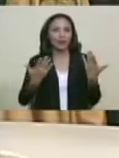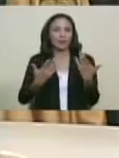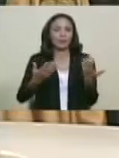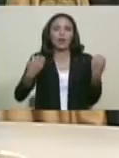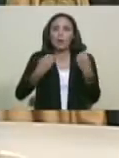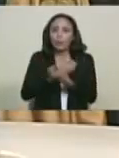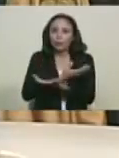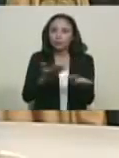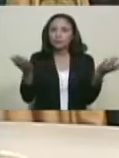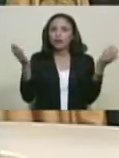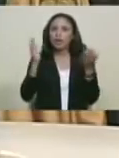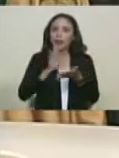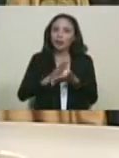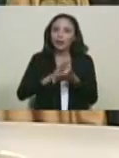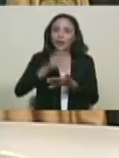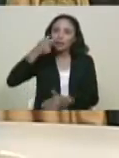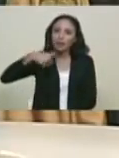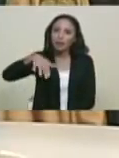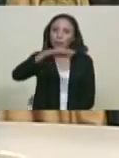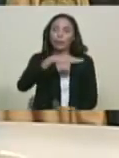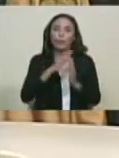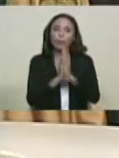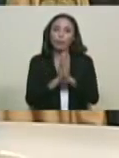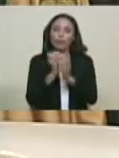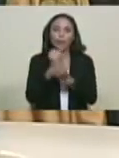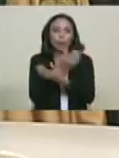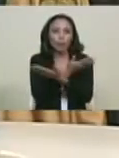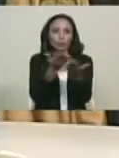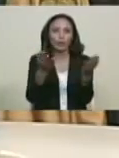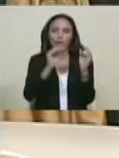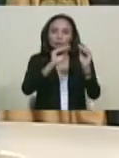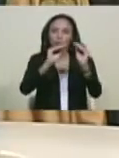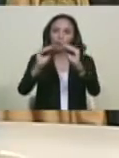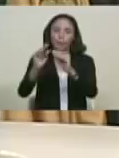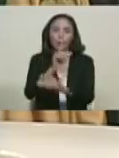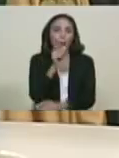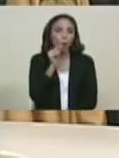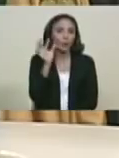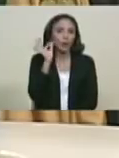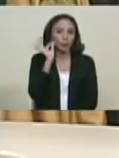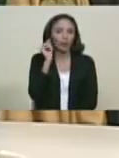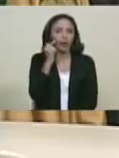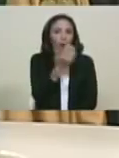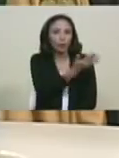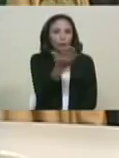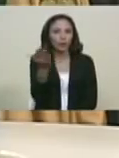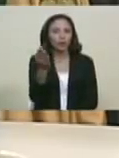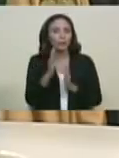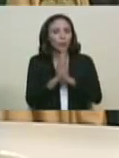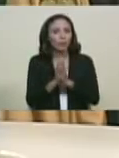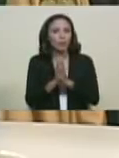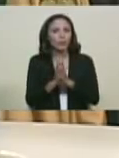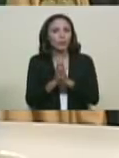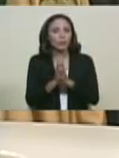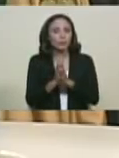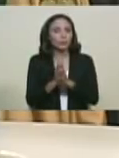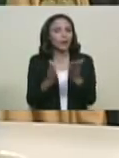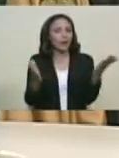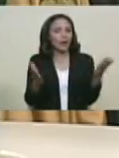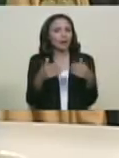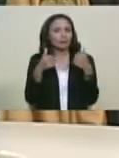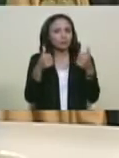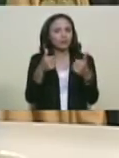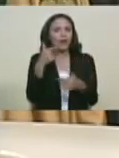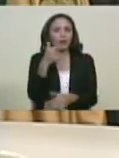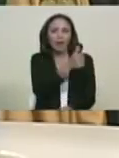yo les pido a todos los venezolanos a todos los venezolanos que pongamos lo mejor de